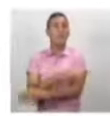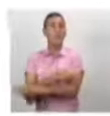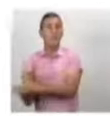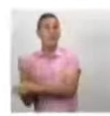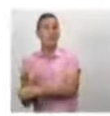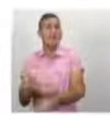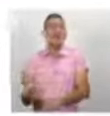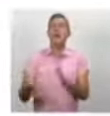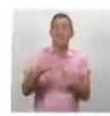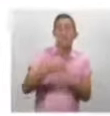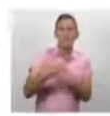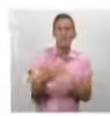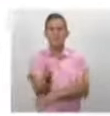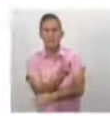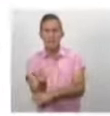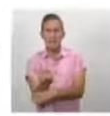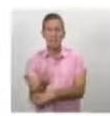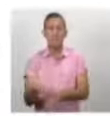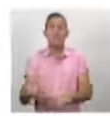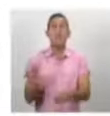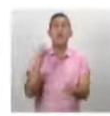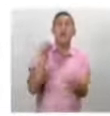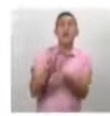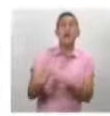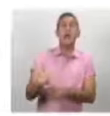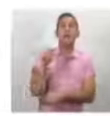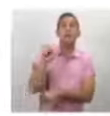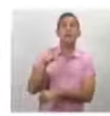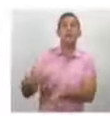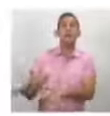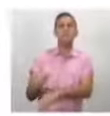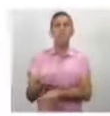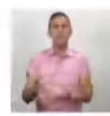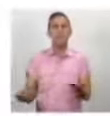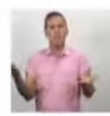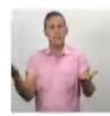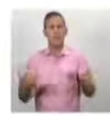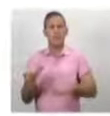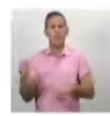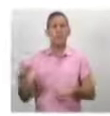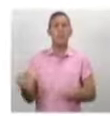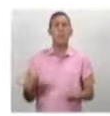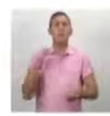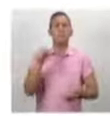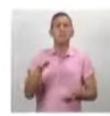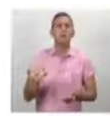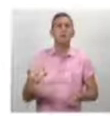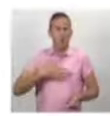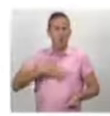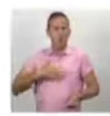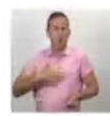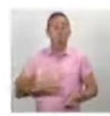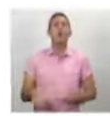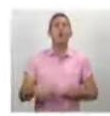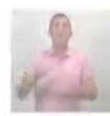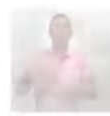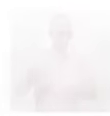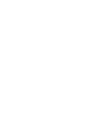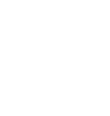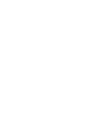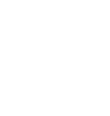las diferencias que hay entre ellas. Y a partir de esta comparación vas a establecer tu propia definición.